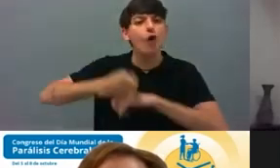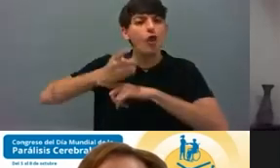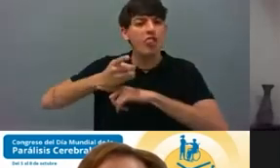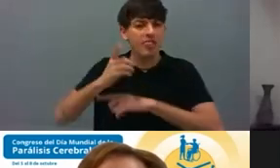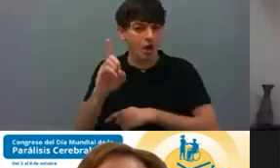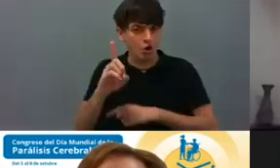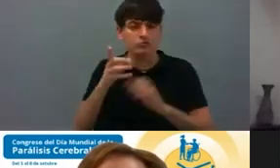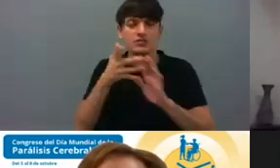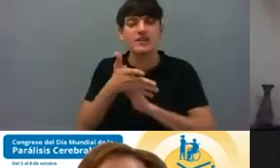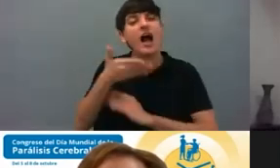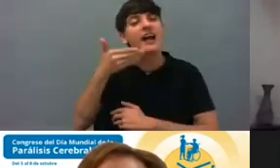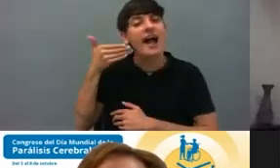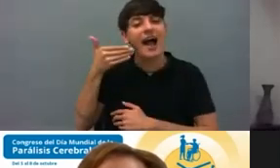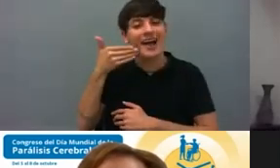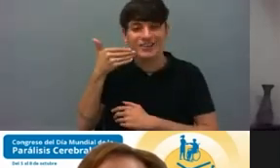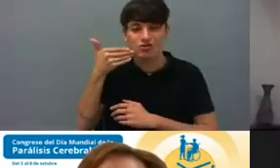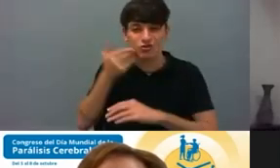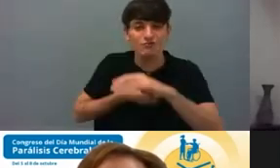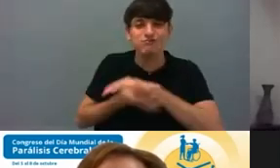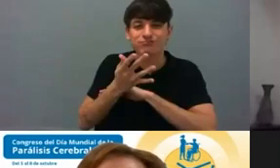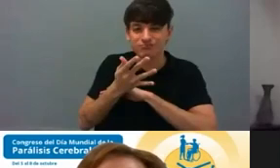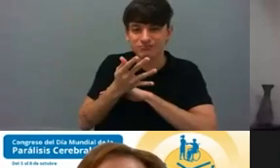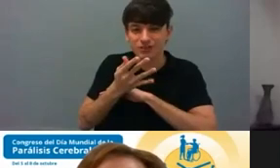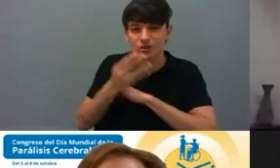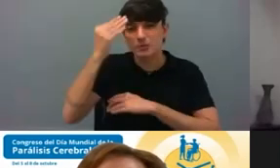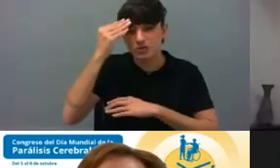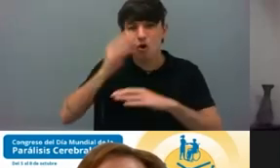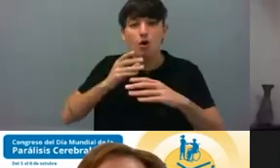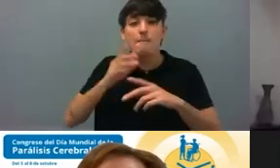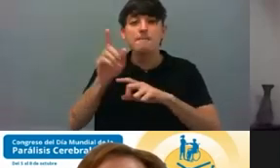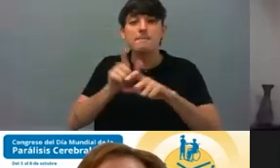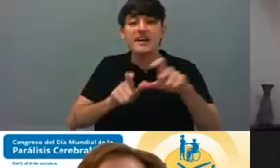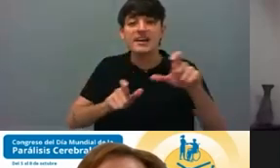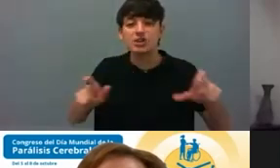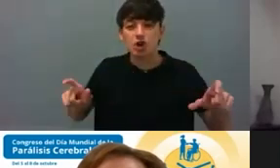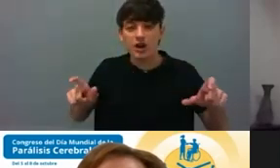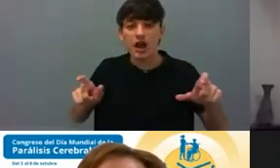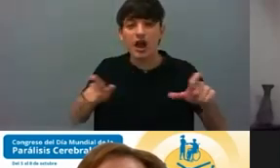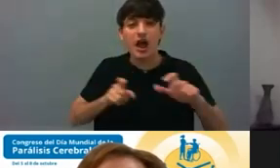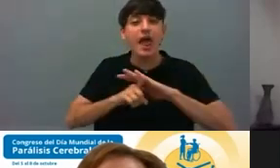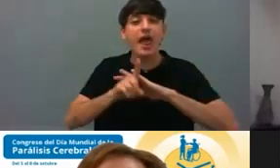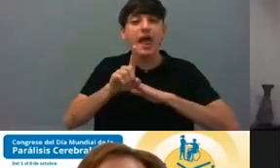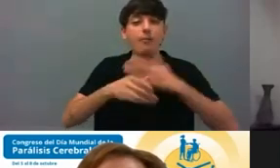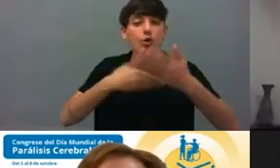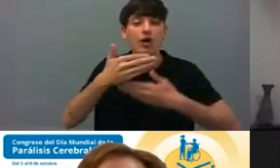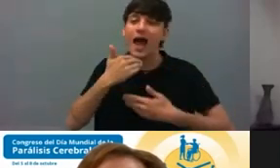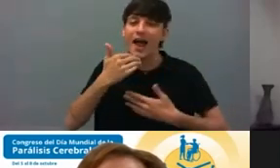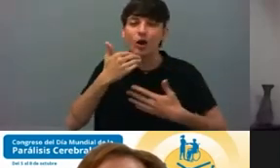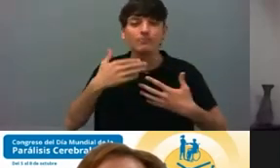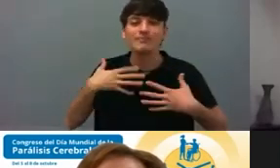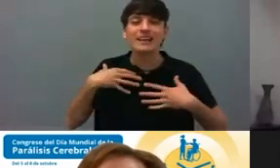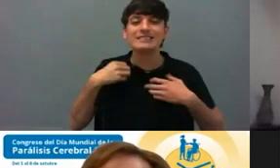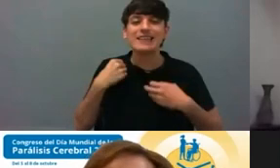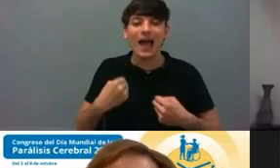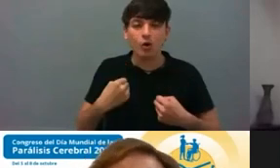el cariño. Yo creo que que evolucione la vida de las personas es sano para todos. Y querernos en